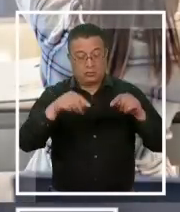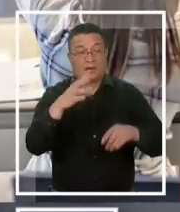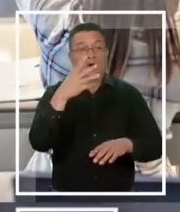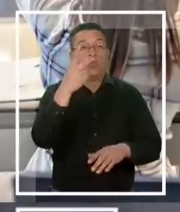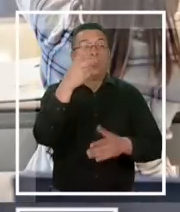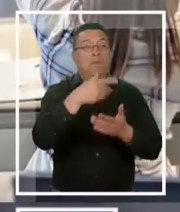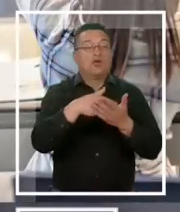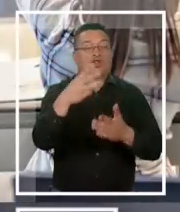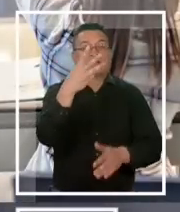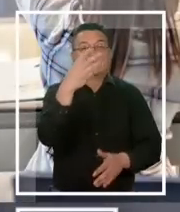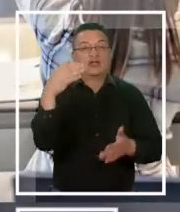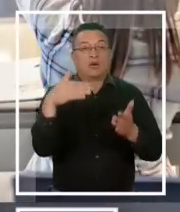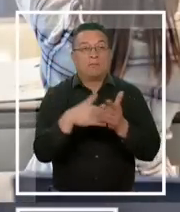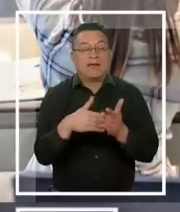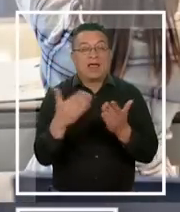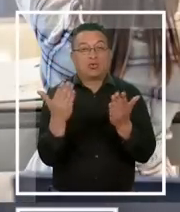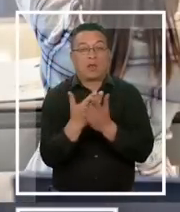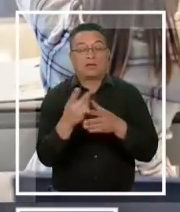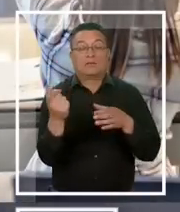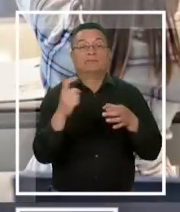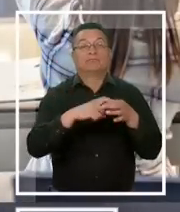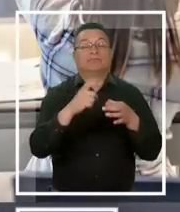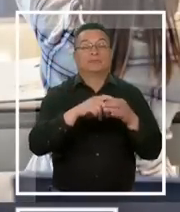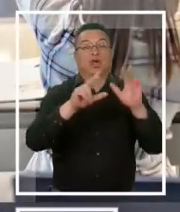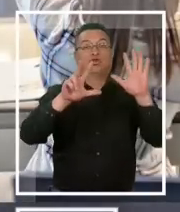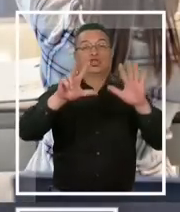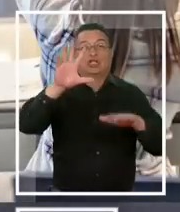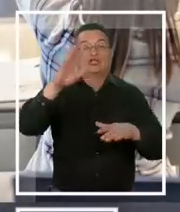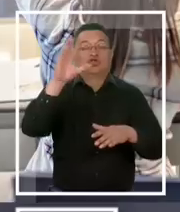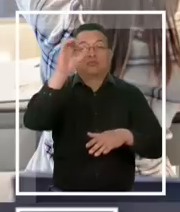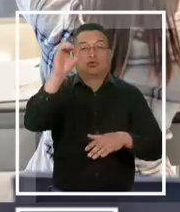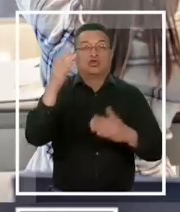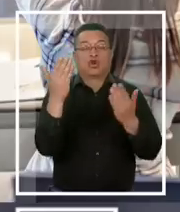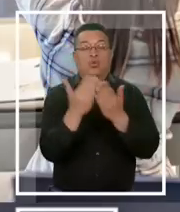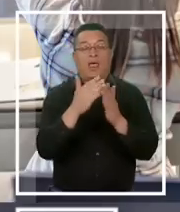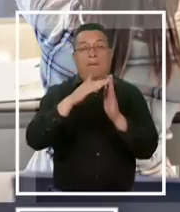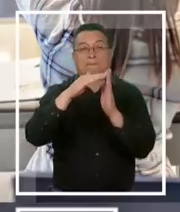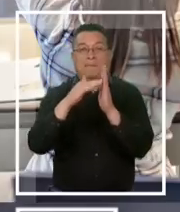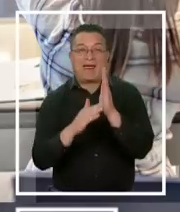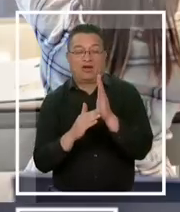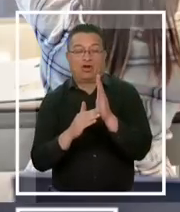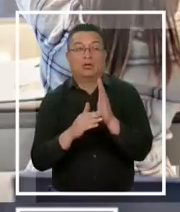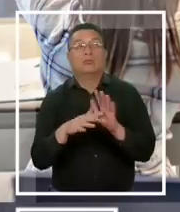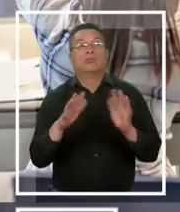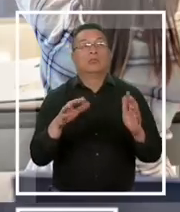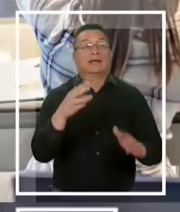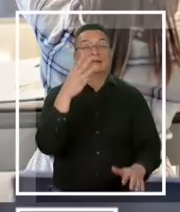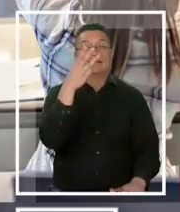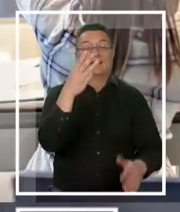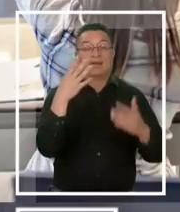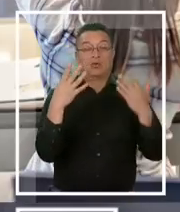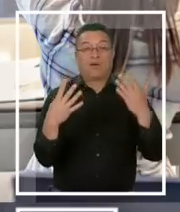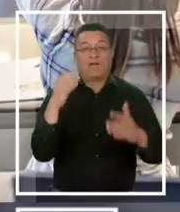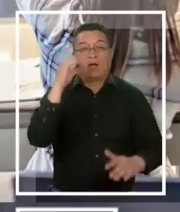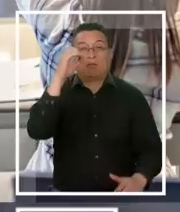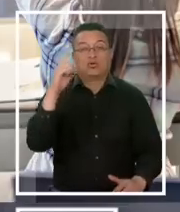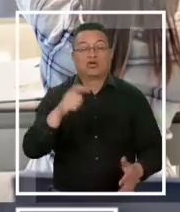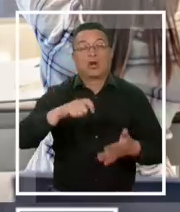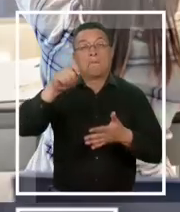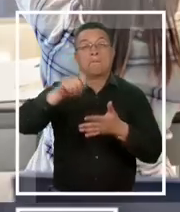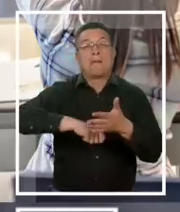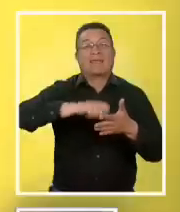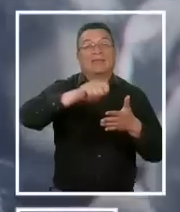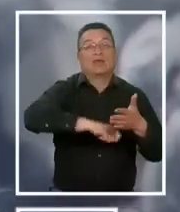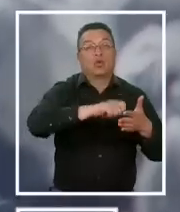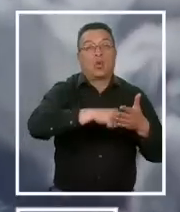estudiantes asistieron A menos del 85% de las clases lo que representa el 39% de las matrículas